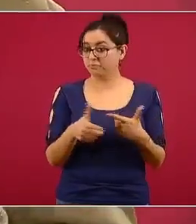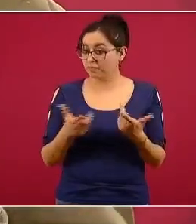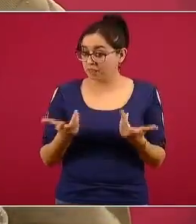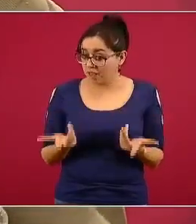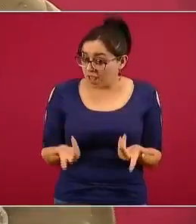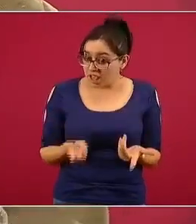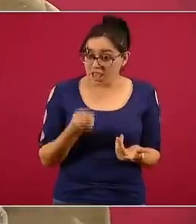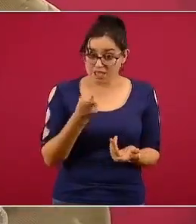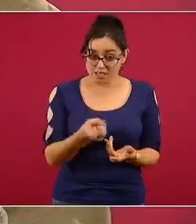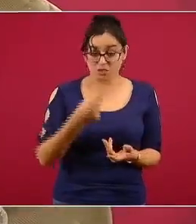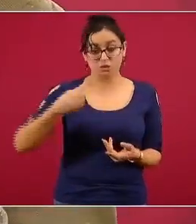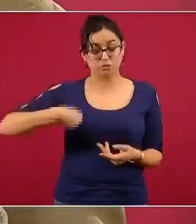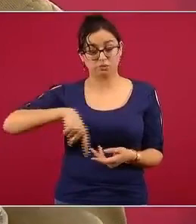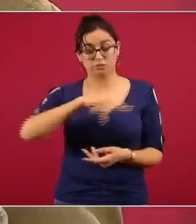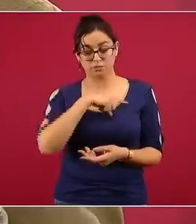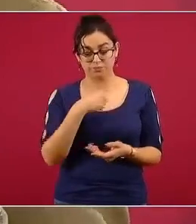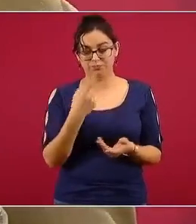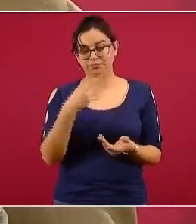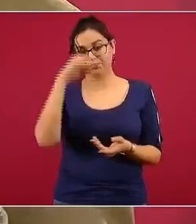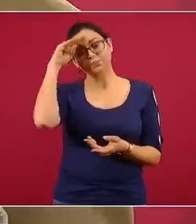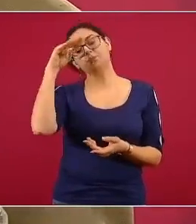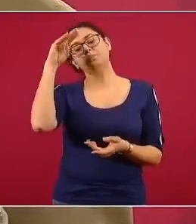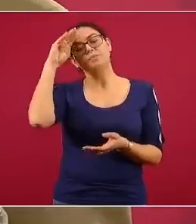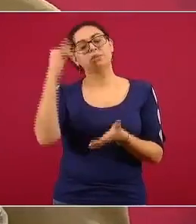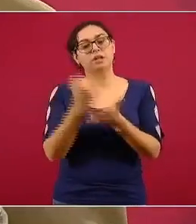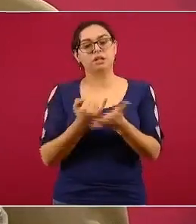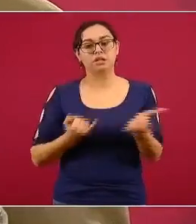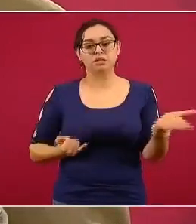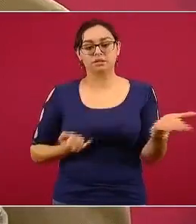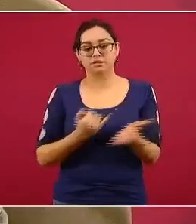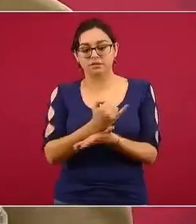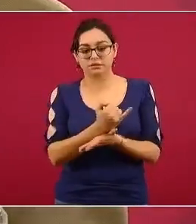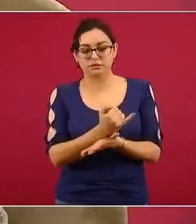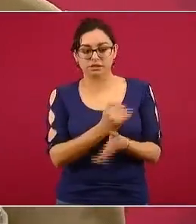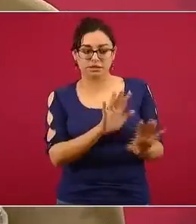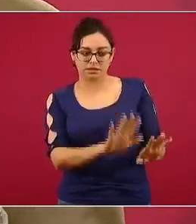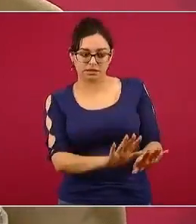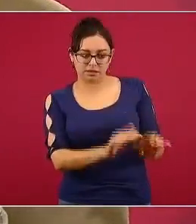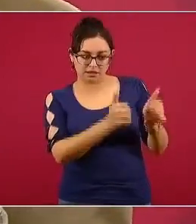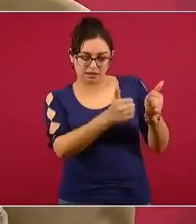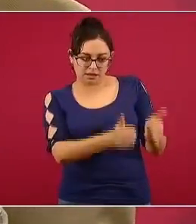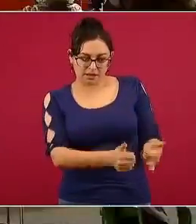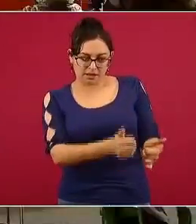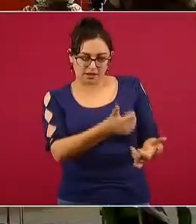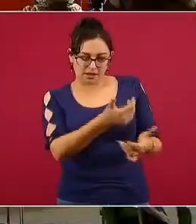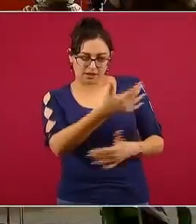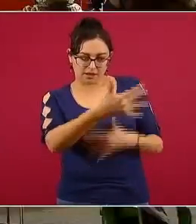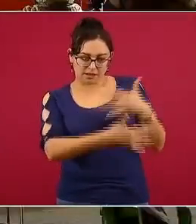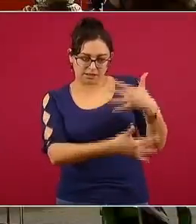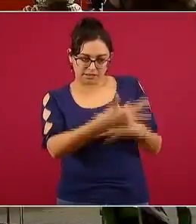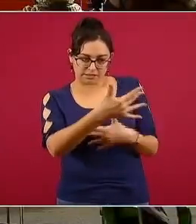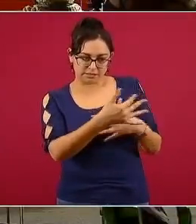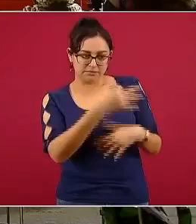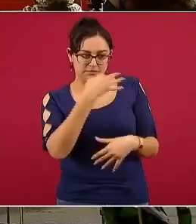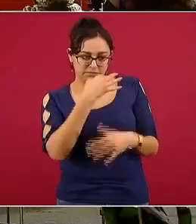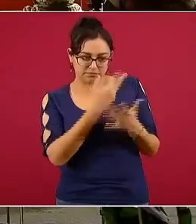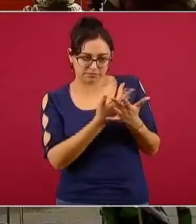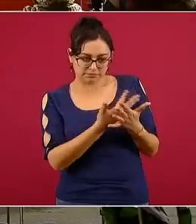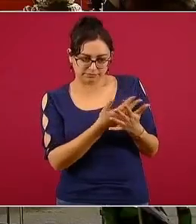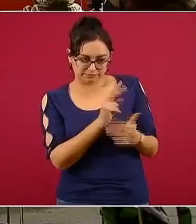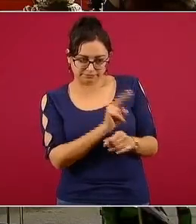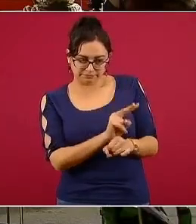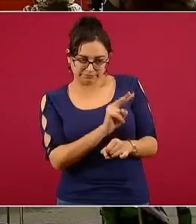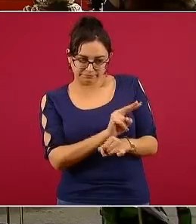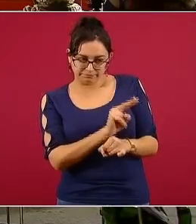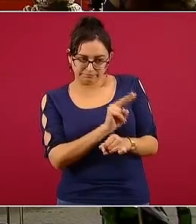ha decidido tener a las personas que se vacunan al menos 15 minutos en el sitio de vacunación para observación. Entonces, en